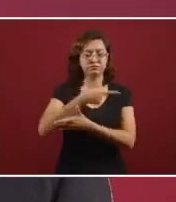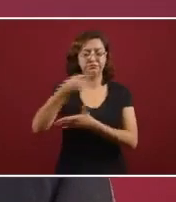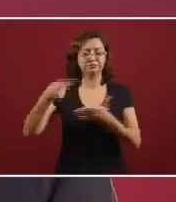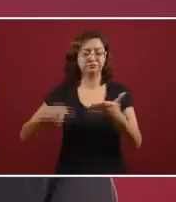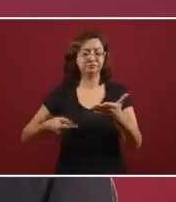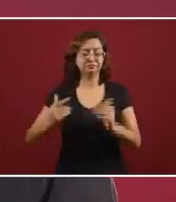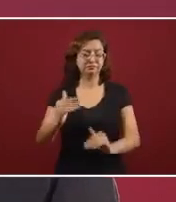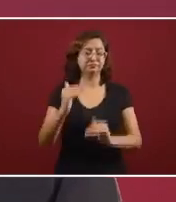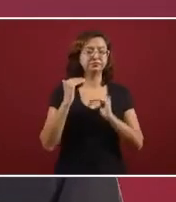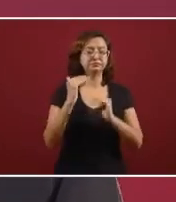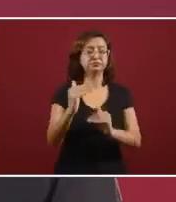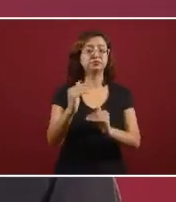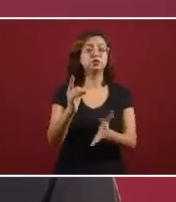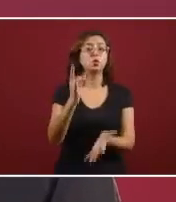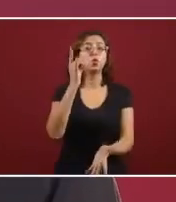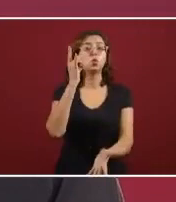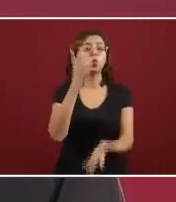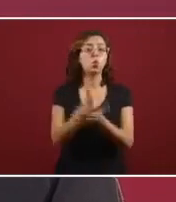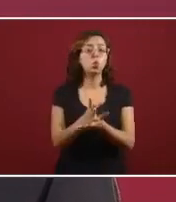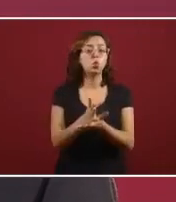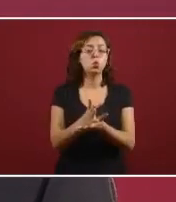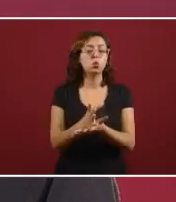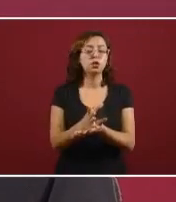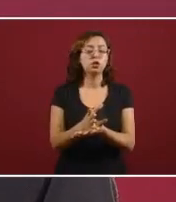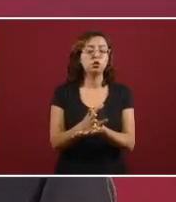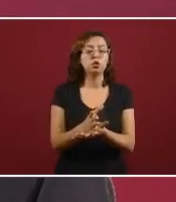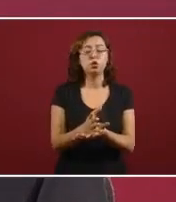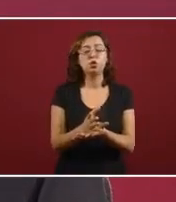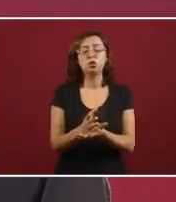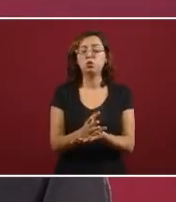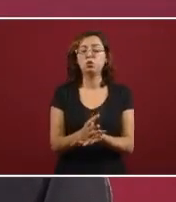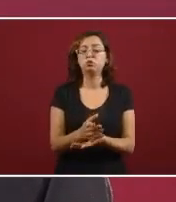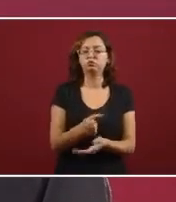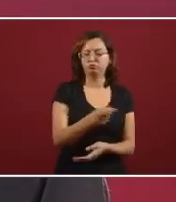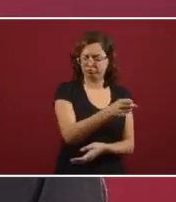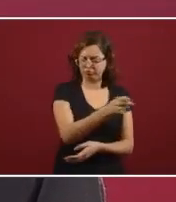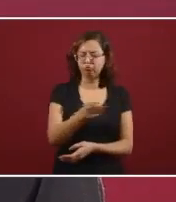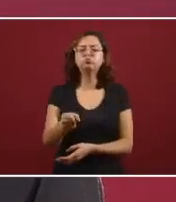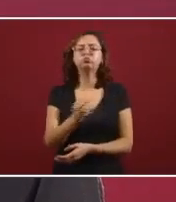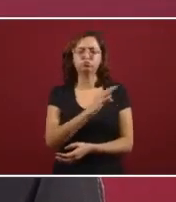disposición a que solo se juzgara al presidente